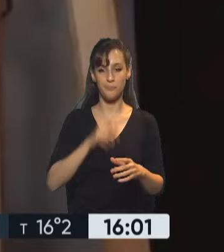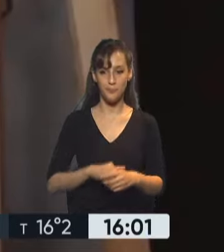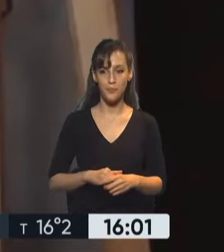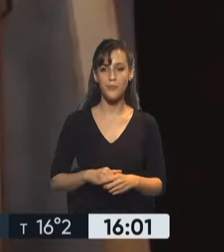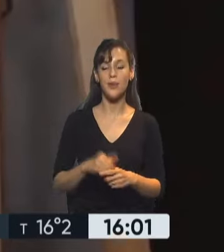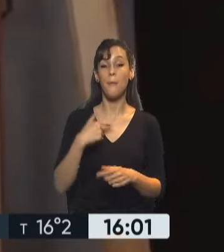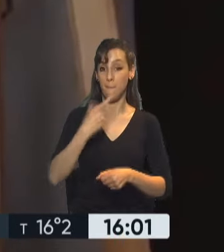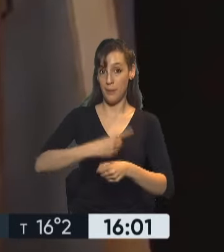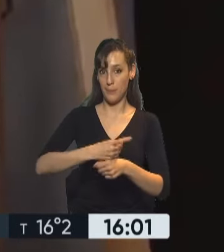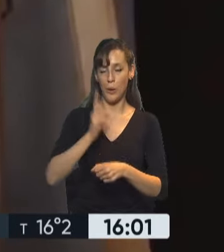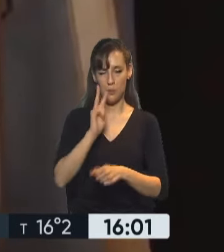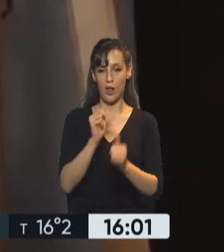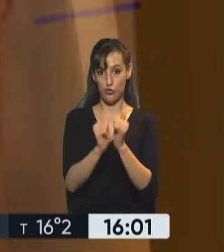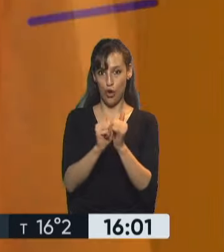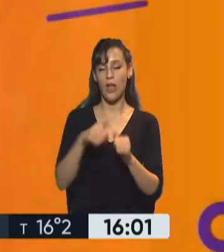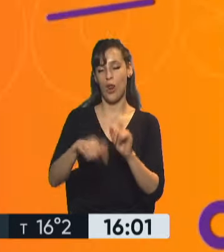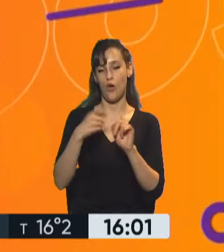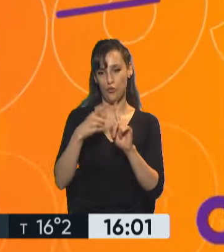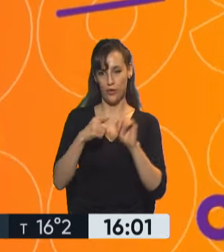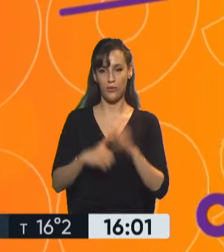historia y después conectamos con todos.